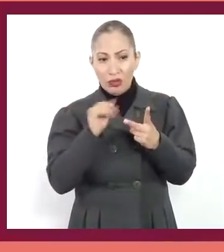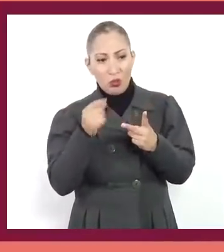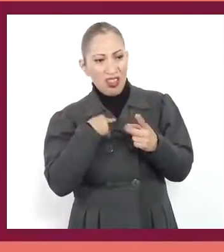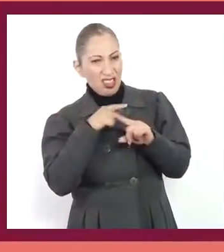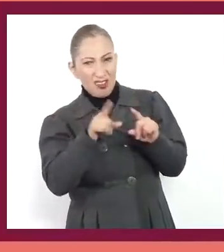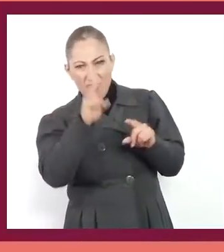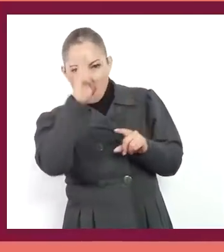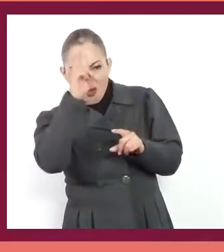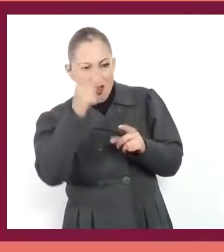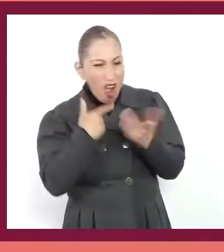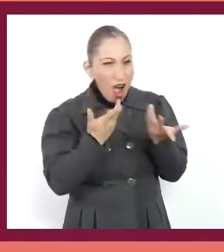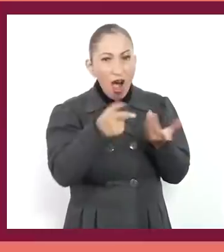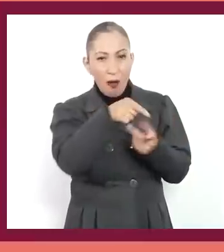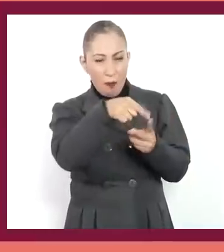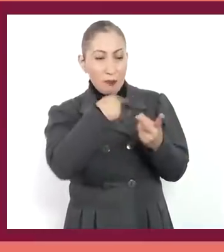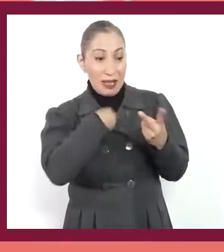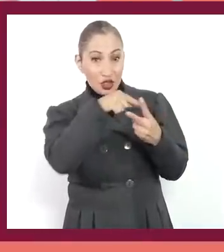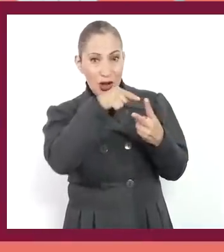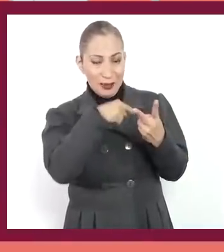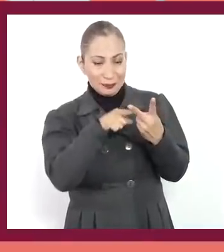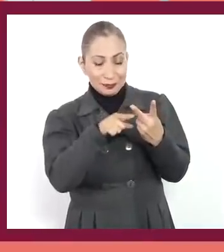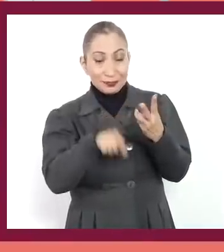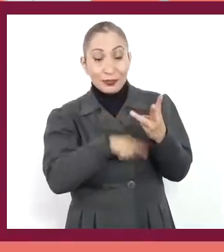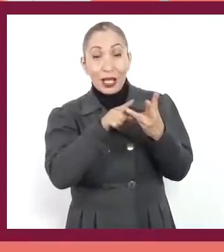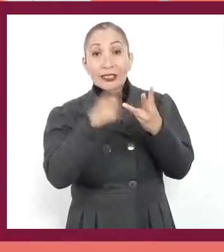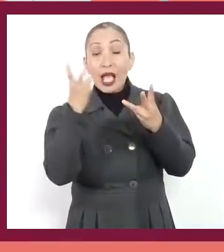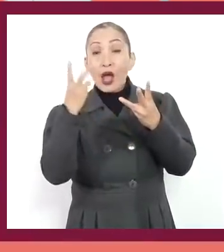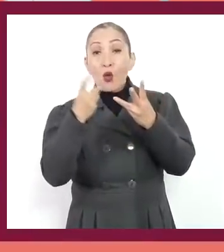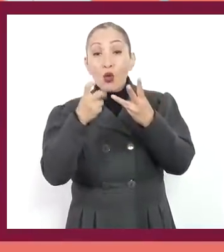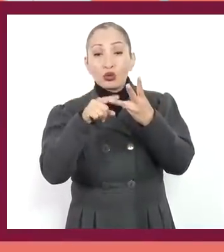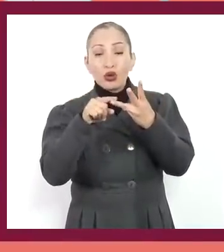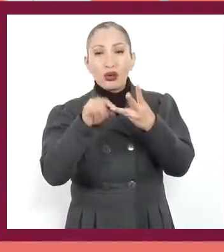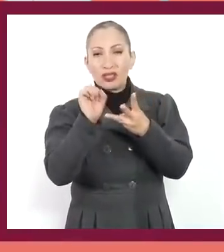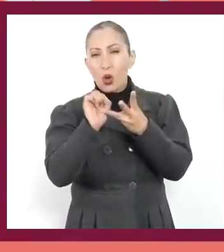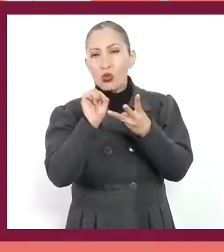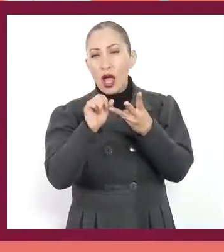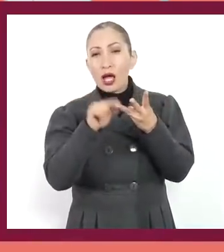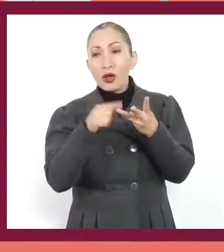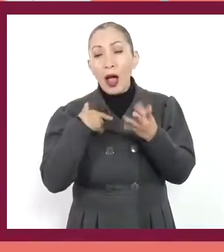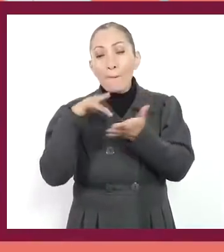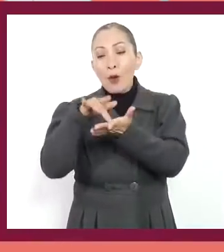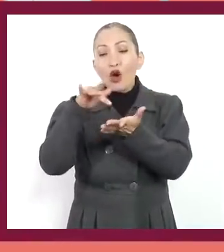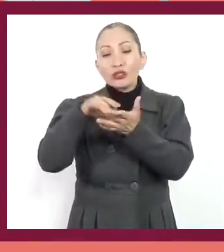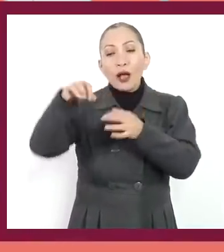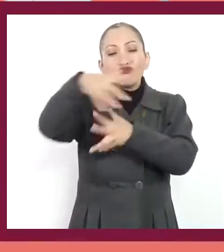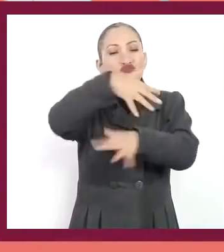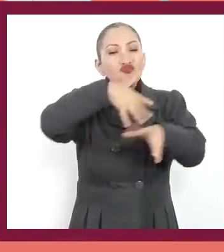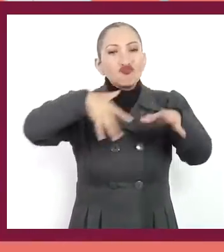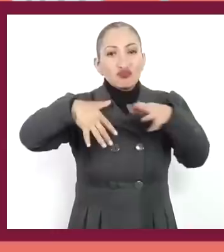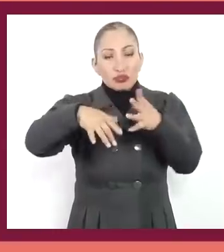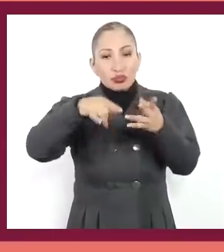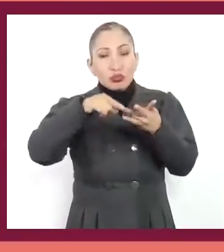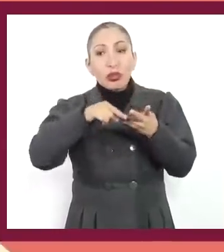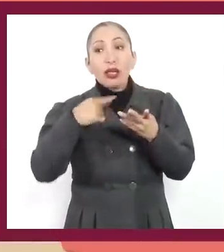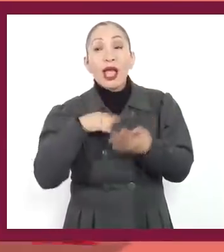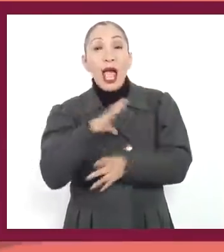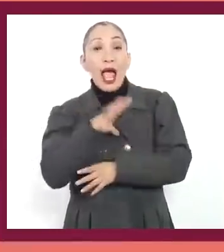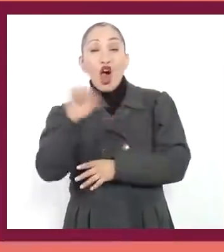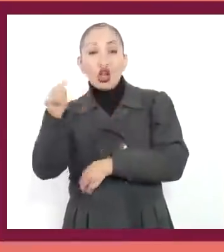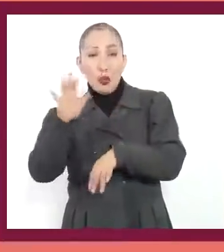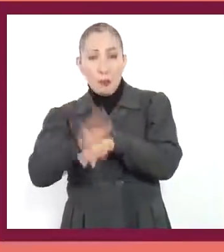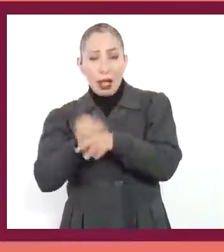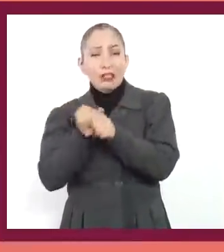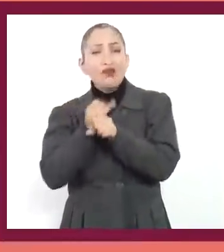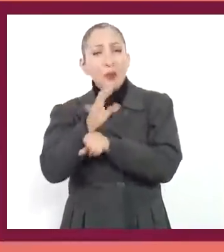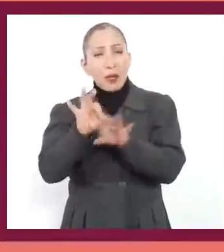al objetivo de los protagonistas. Secundarios, quienes acompañan o apoyan al protagonista. Existen más